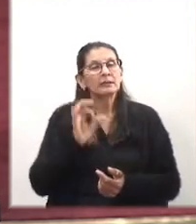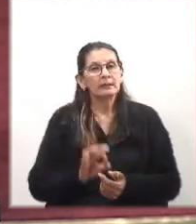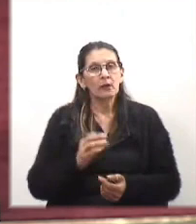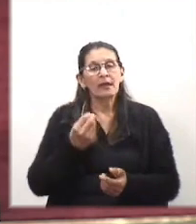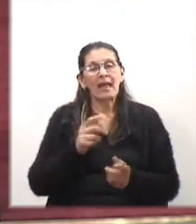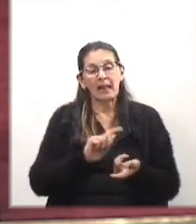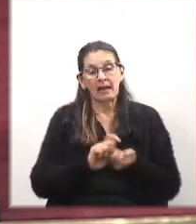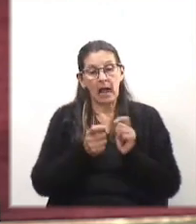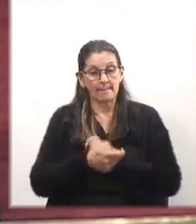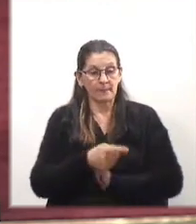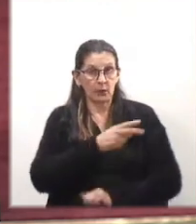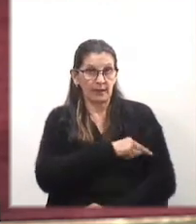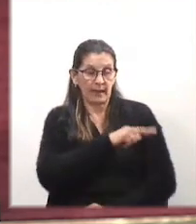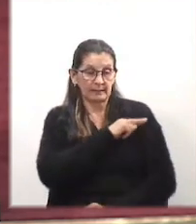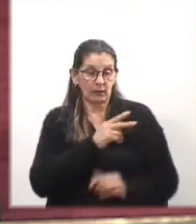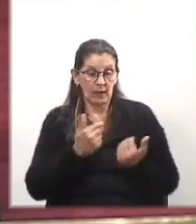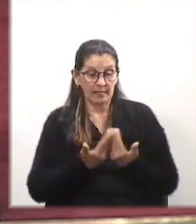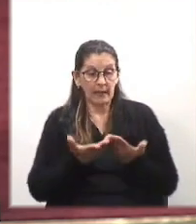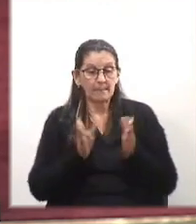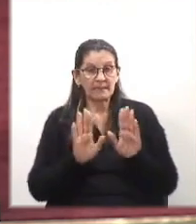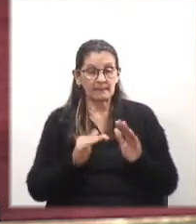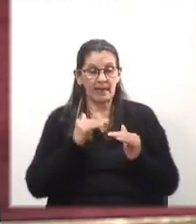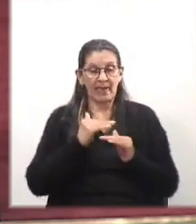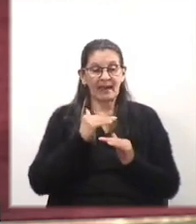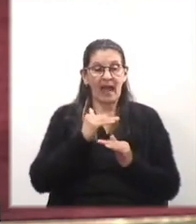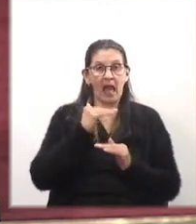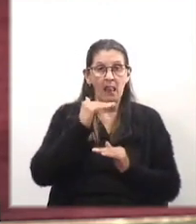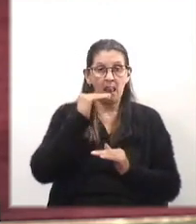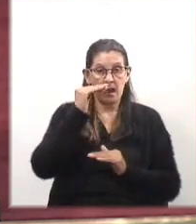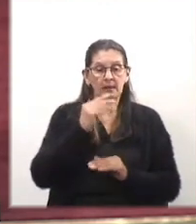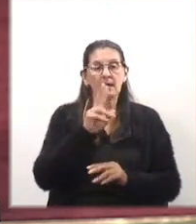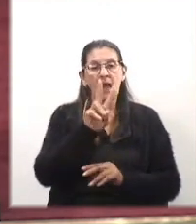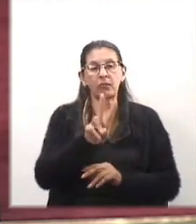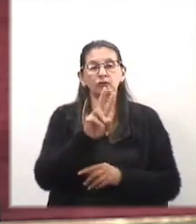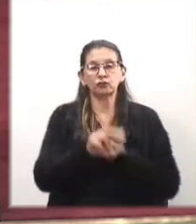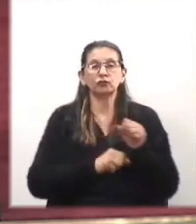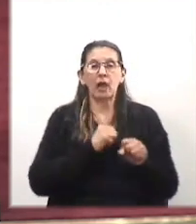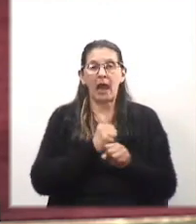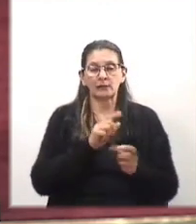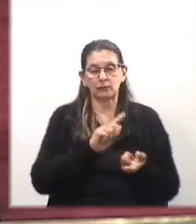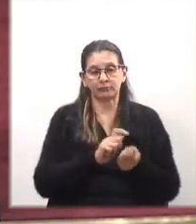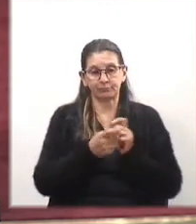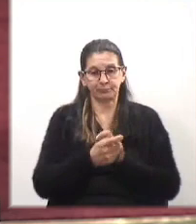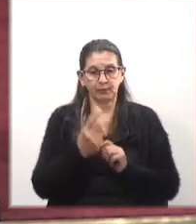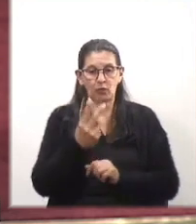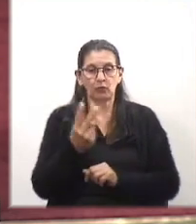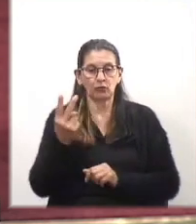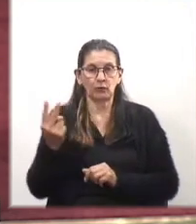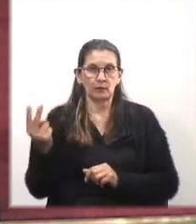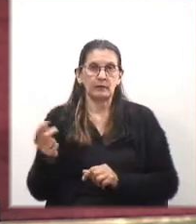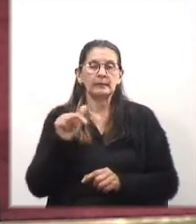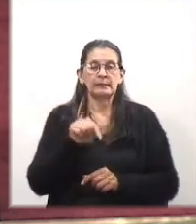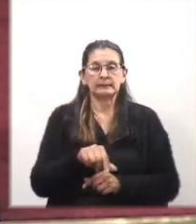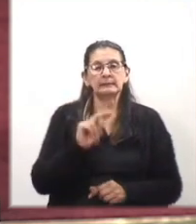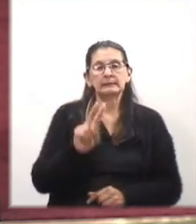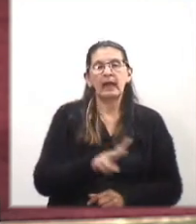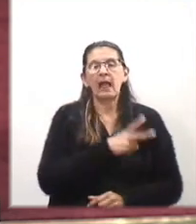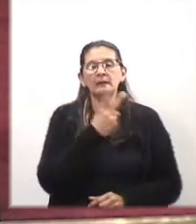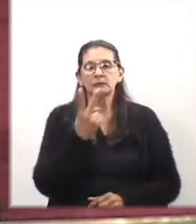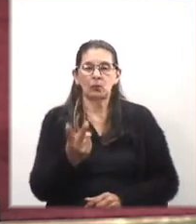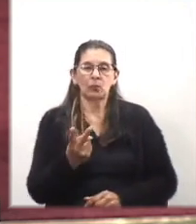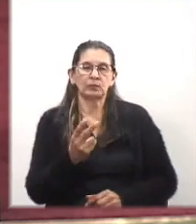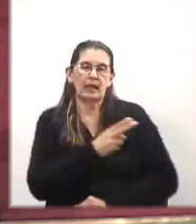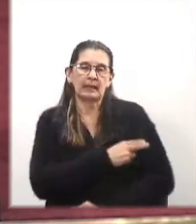el cambio de categoría desde el inicio de la escala se produce cada 2 años. Esto debería reducirse a la segunda